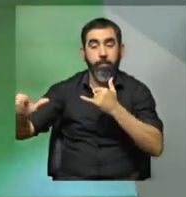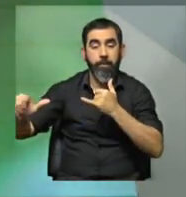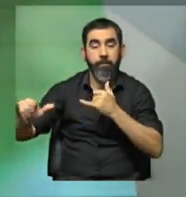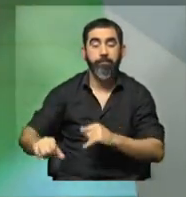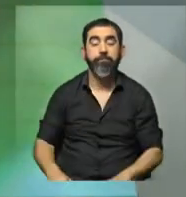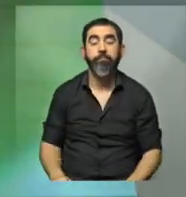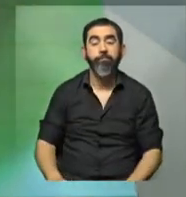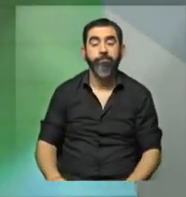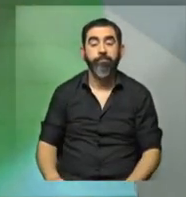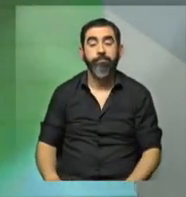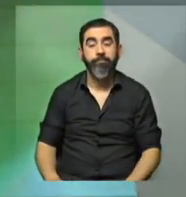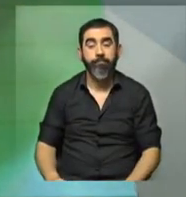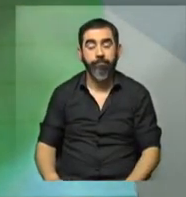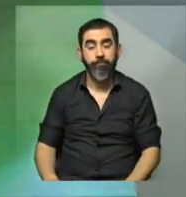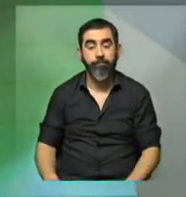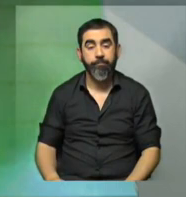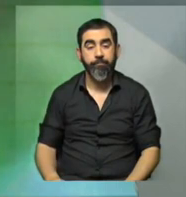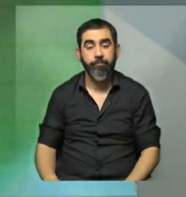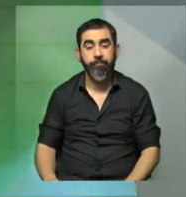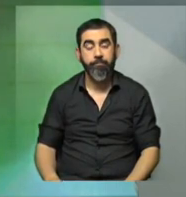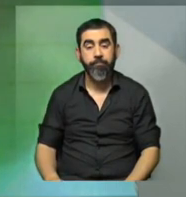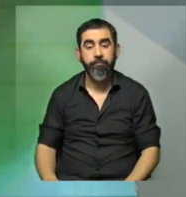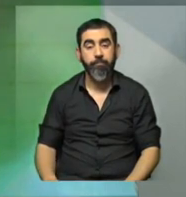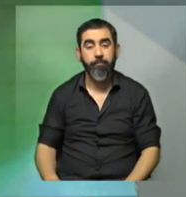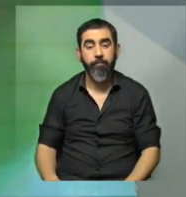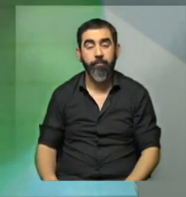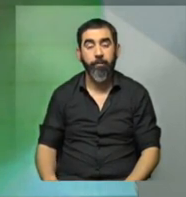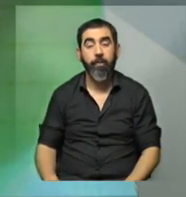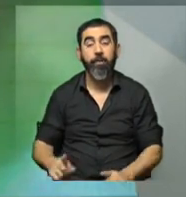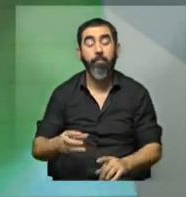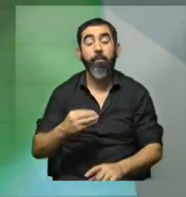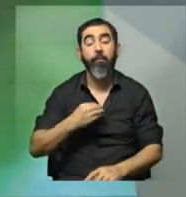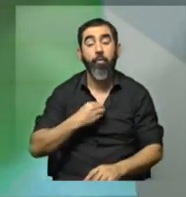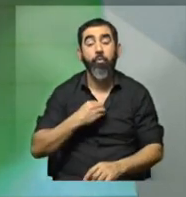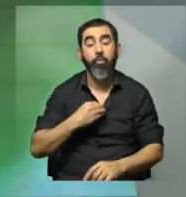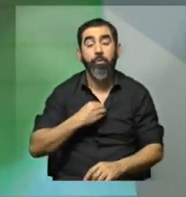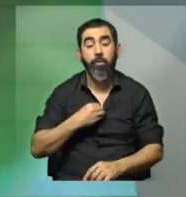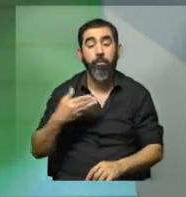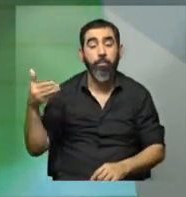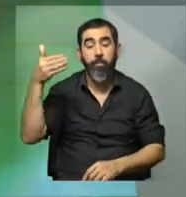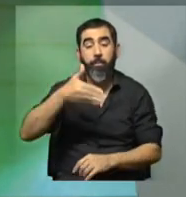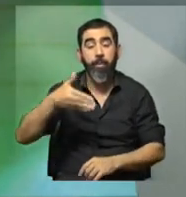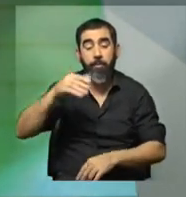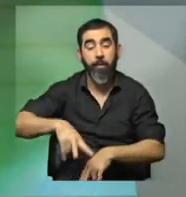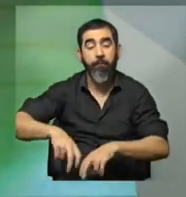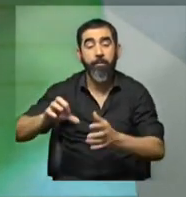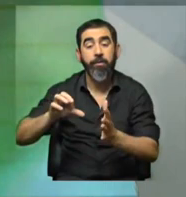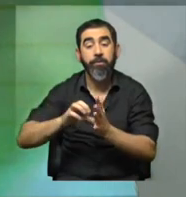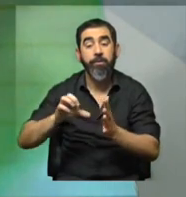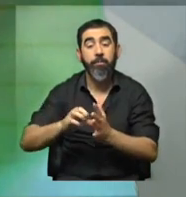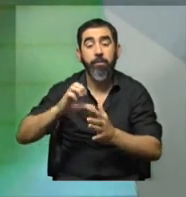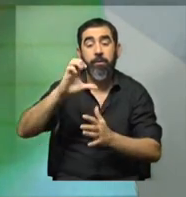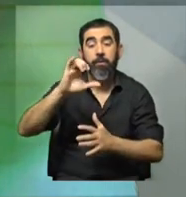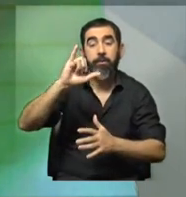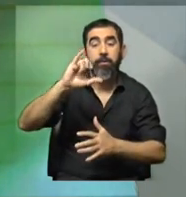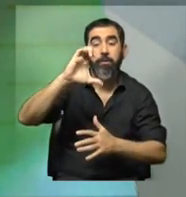@f100.edu.uy, ahí se pueden comunicar y pedir información y demás. Y después, voluntarios y voluntarias para participar en estudio del sistema circadiano y